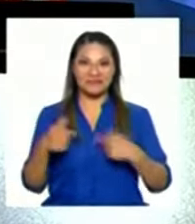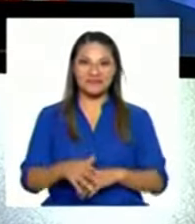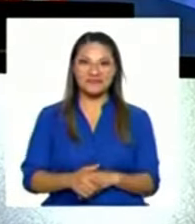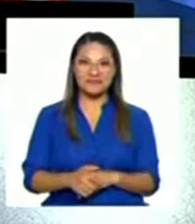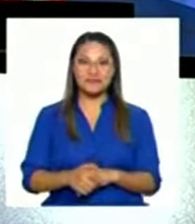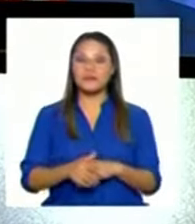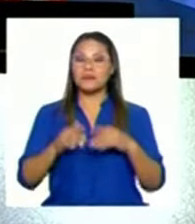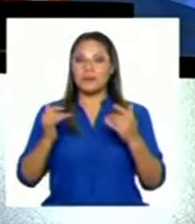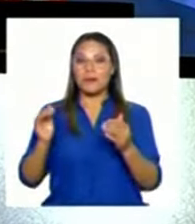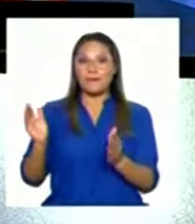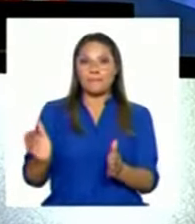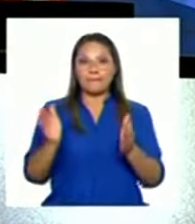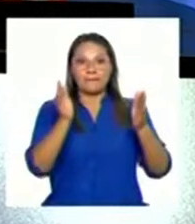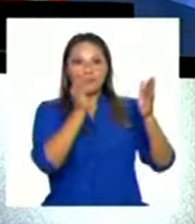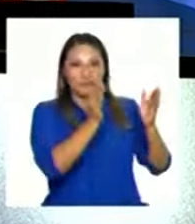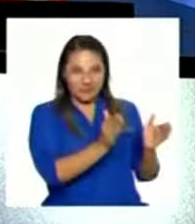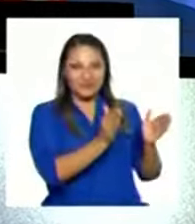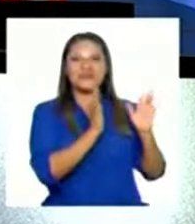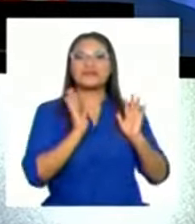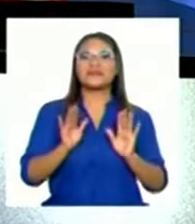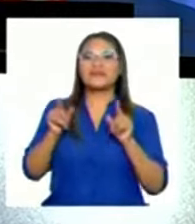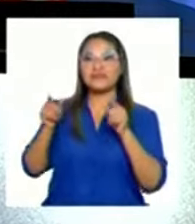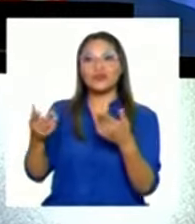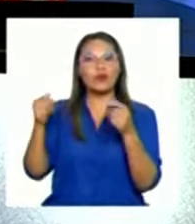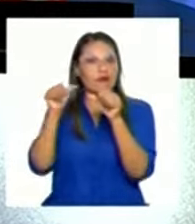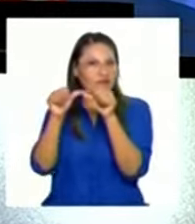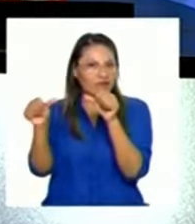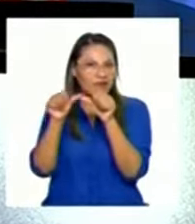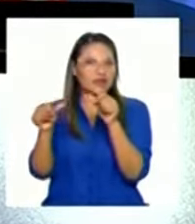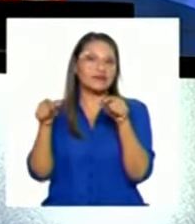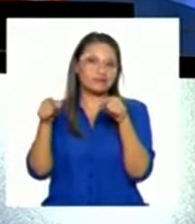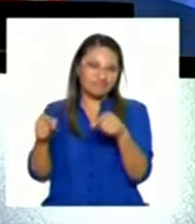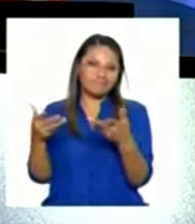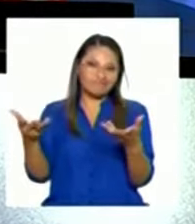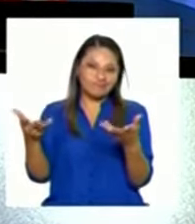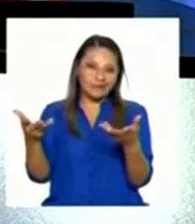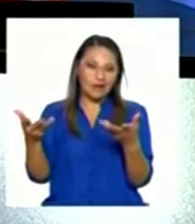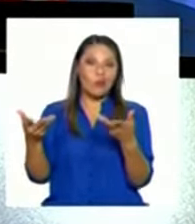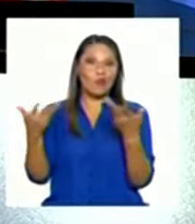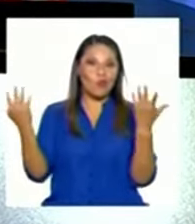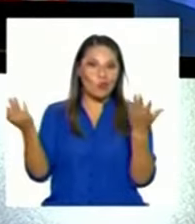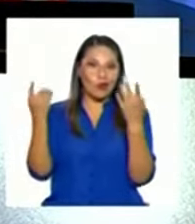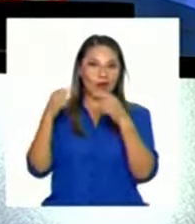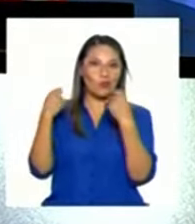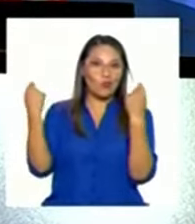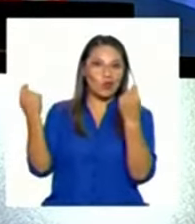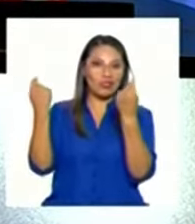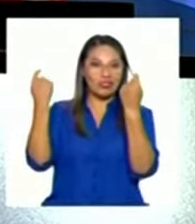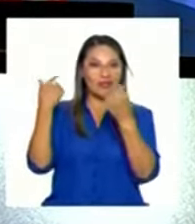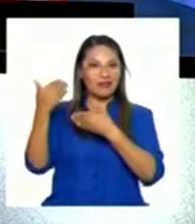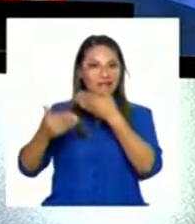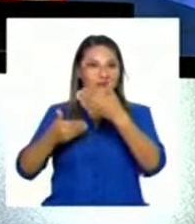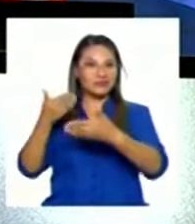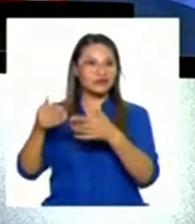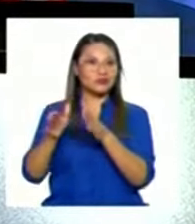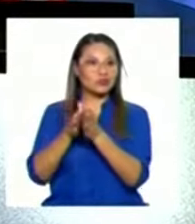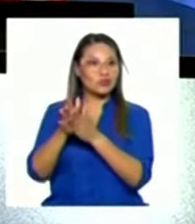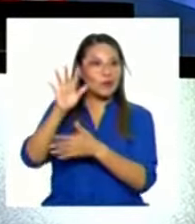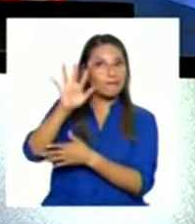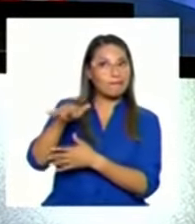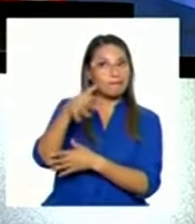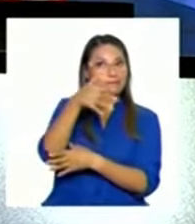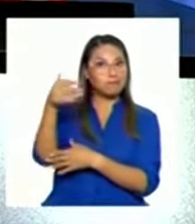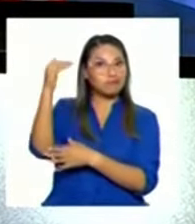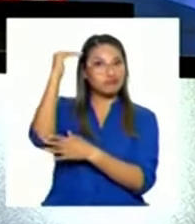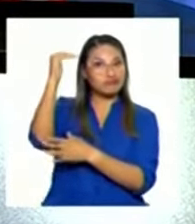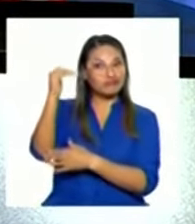cambiar un poco el tipo de información, porque también esta fecha es precisa para encuentros deportivos que siguen dándose de acuerdo pues a los cronogramas.